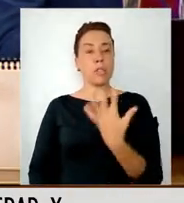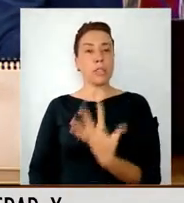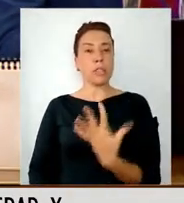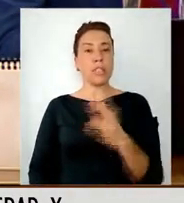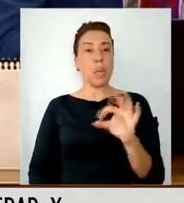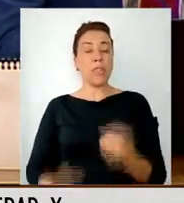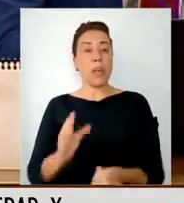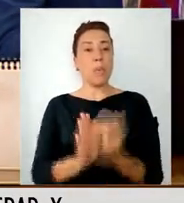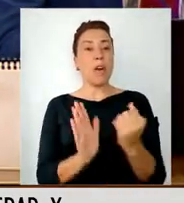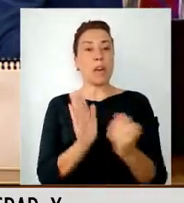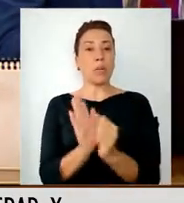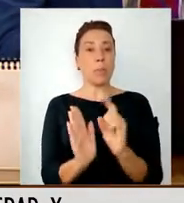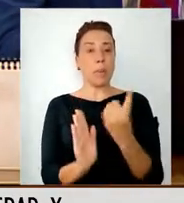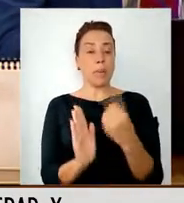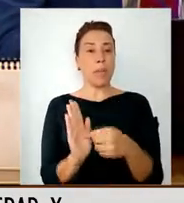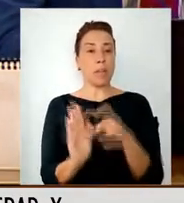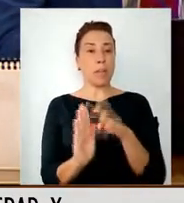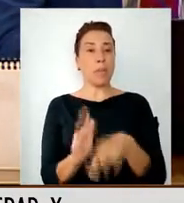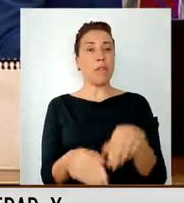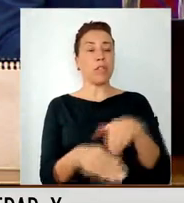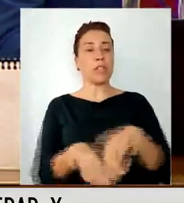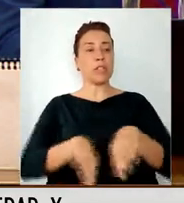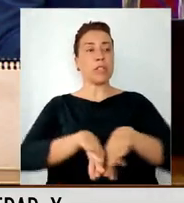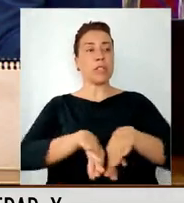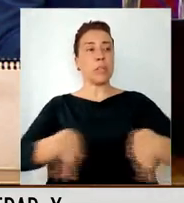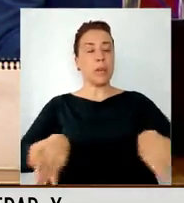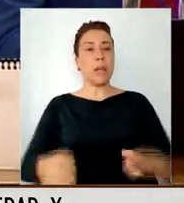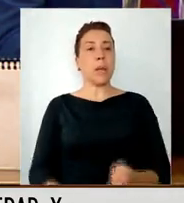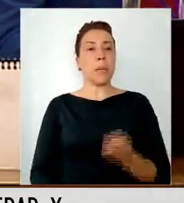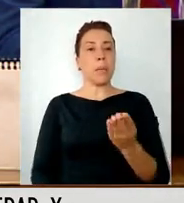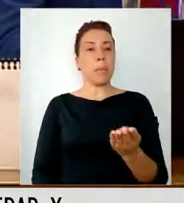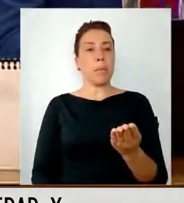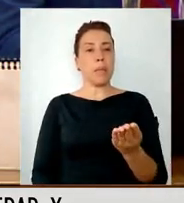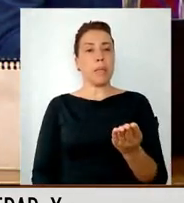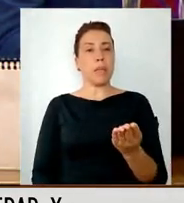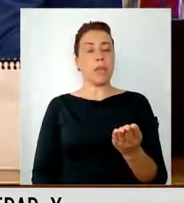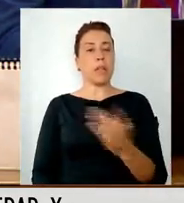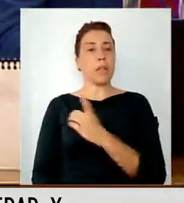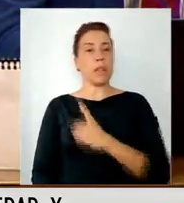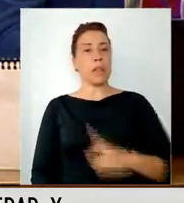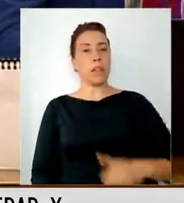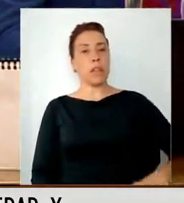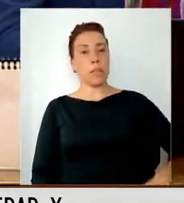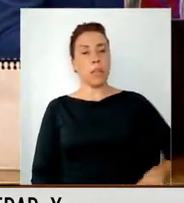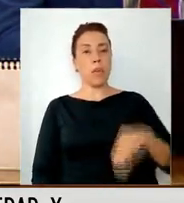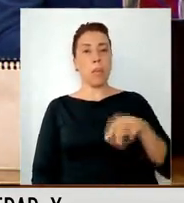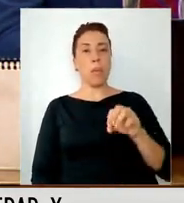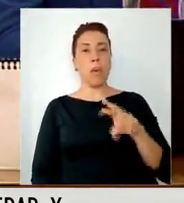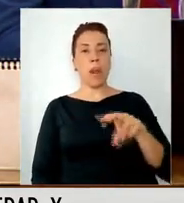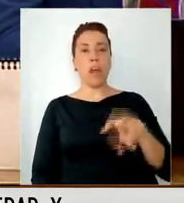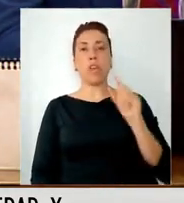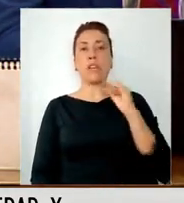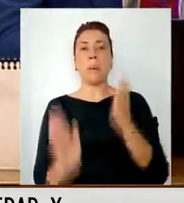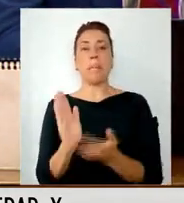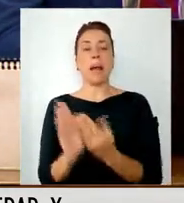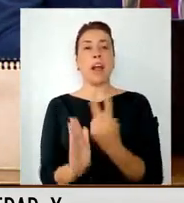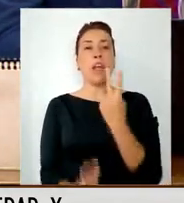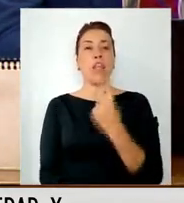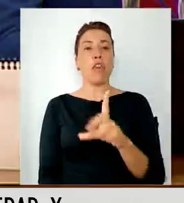primero del proyecto cuya votación separada ha sido solicitada por el diputado Benjamín Moreno y que constan las páginas 275